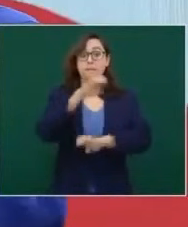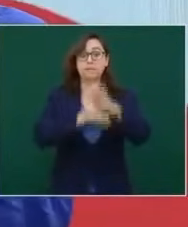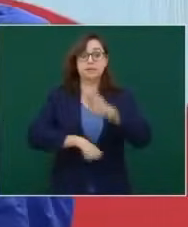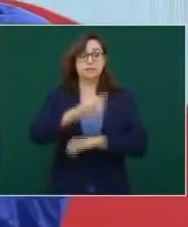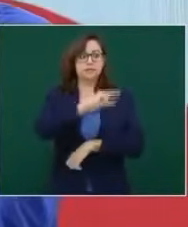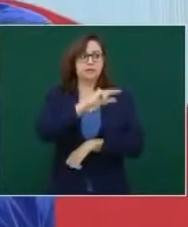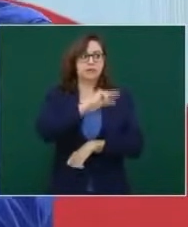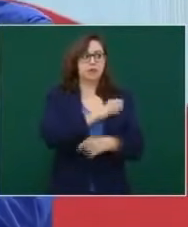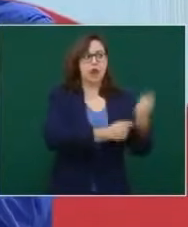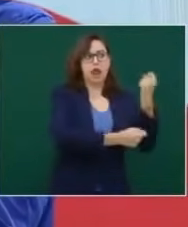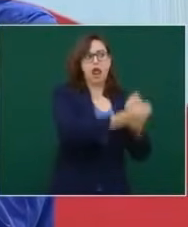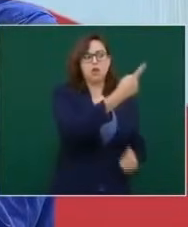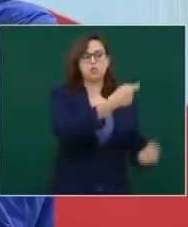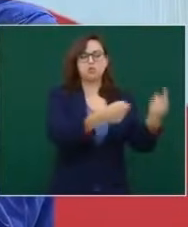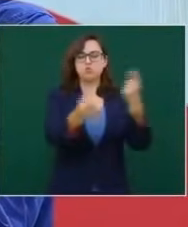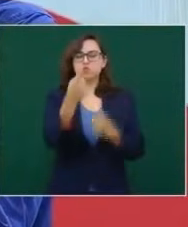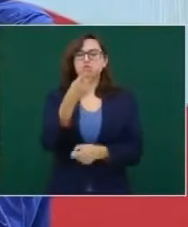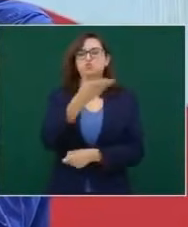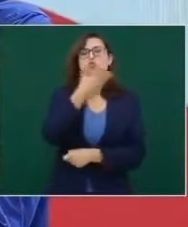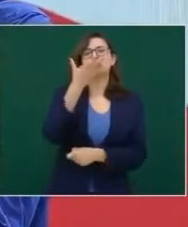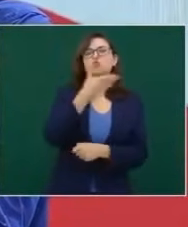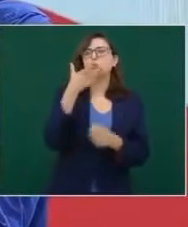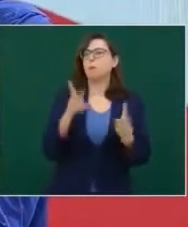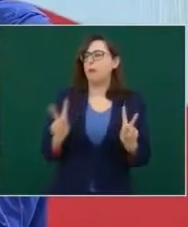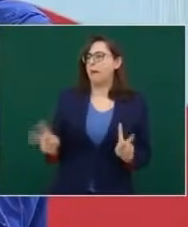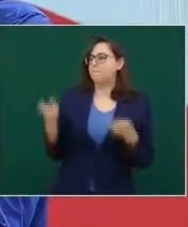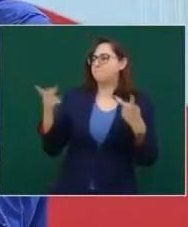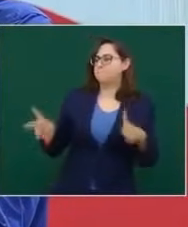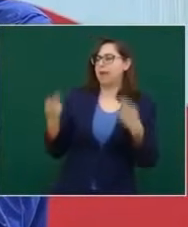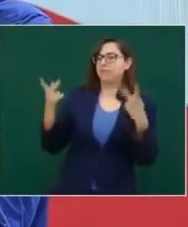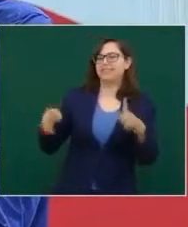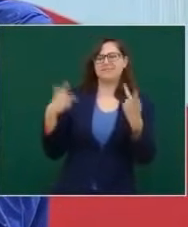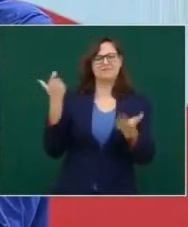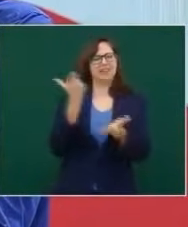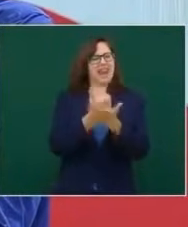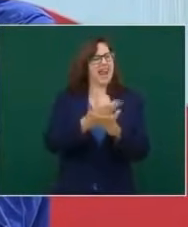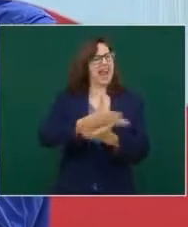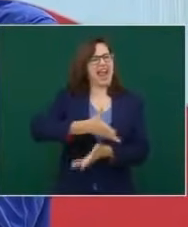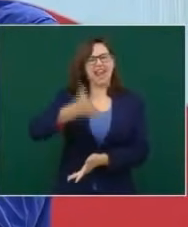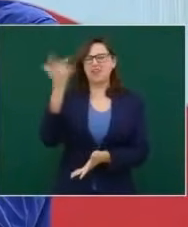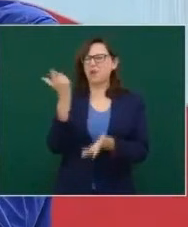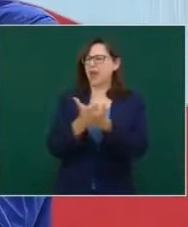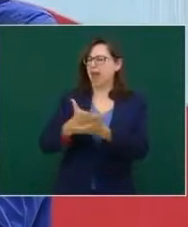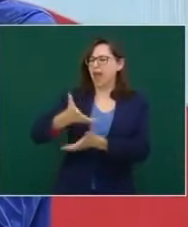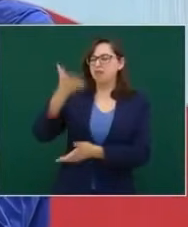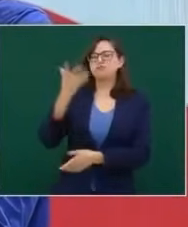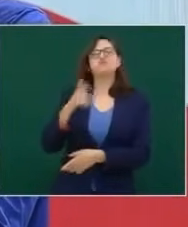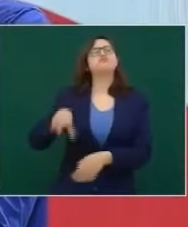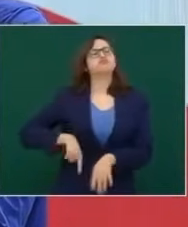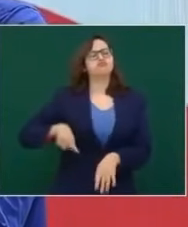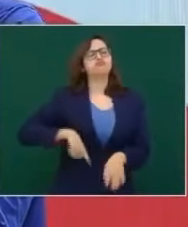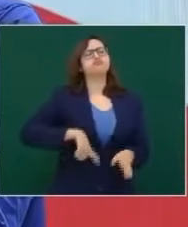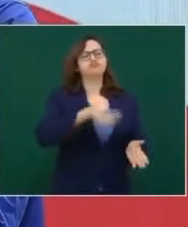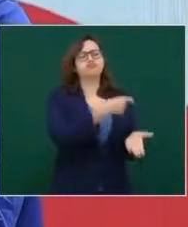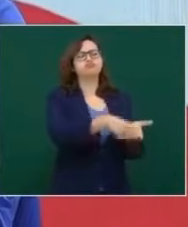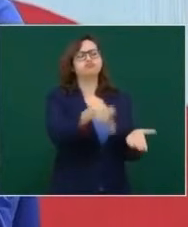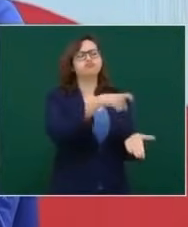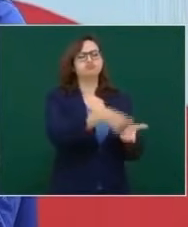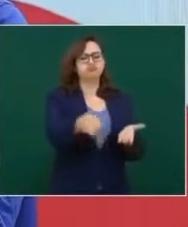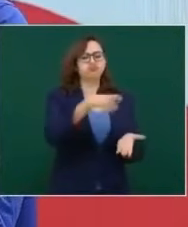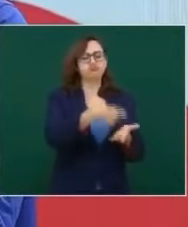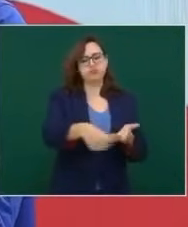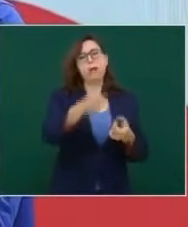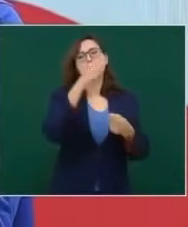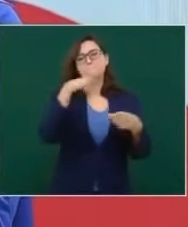para referirse a algunos empresarios porque perderán dijo sus privilegios lópez obrador sugirió también que